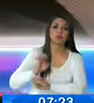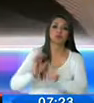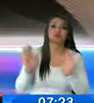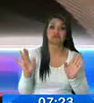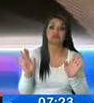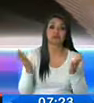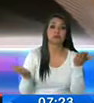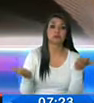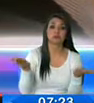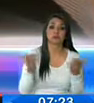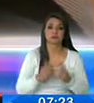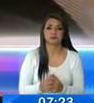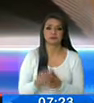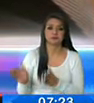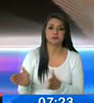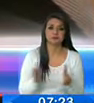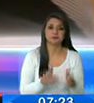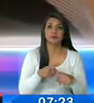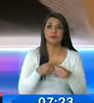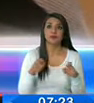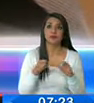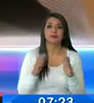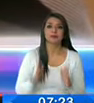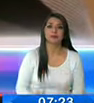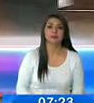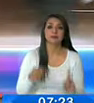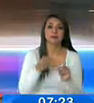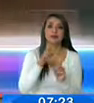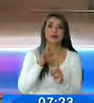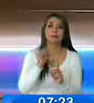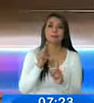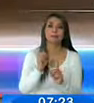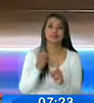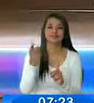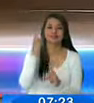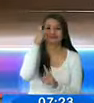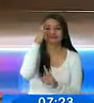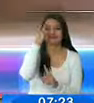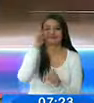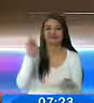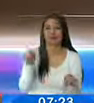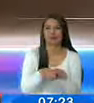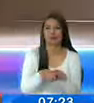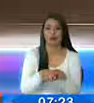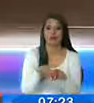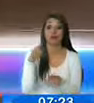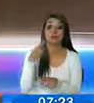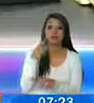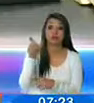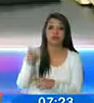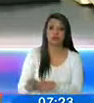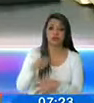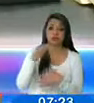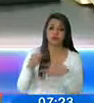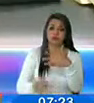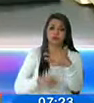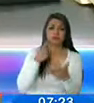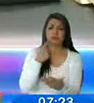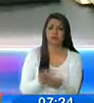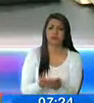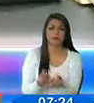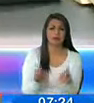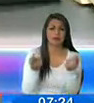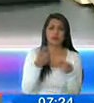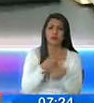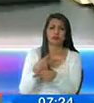Transitorio. Pensamiento diferente mantiene el exasambleísta Ramiro Aguilar, al afirmar que los hechos públicos atribuidos al fiscal Baca son prueba suficiente para